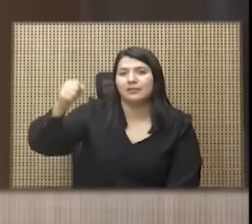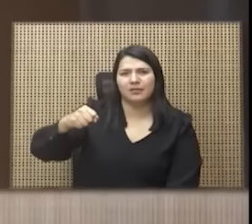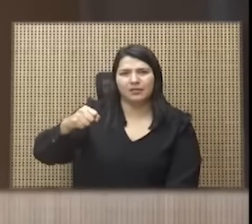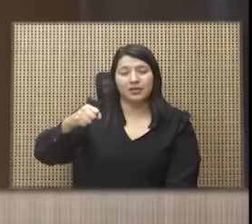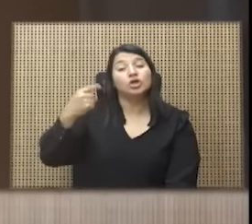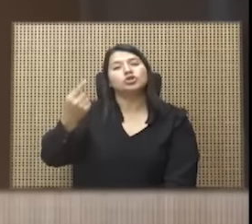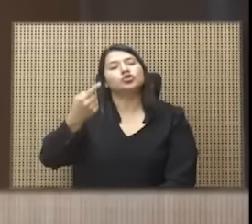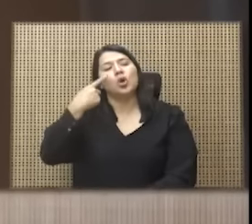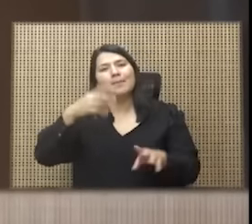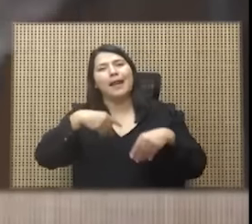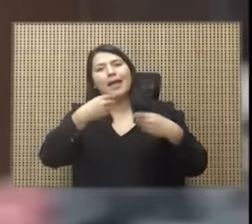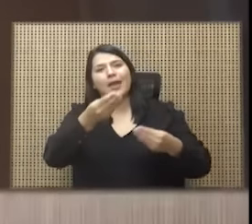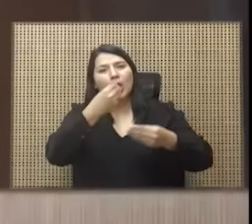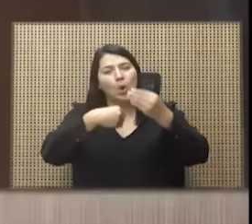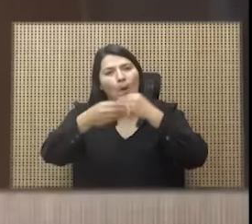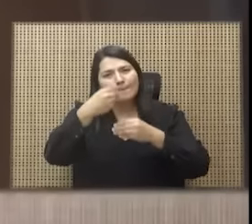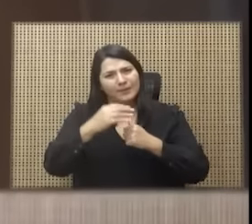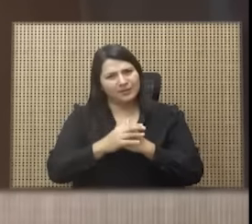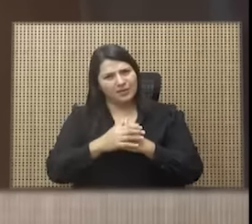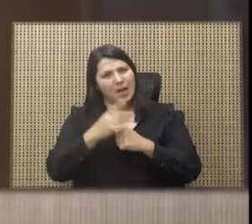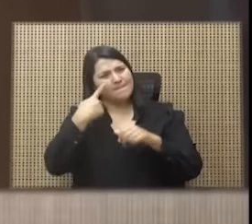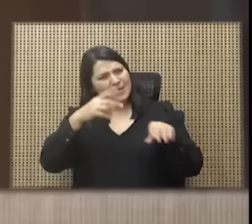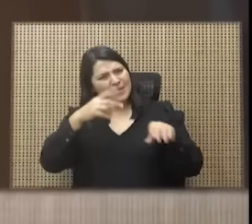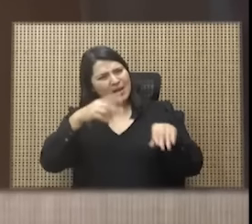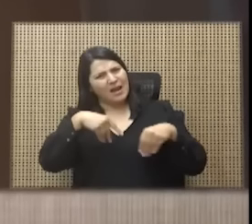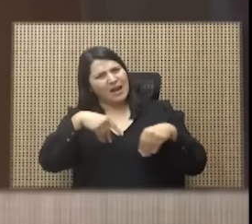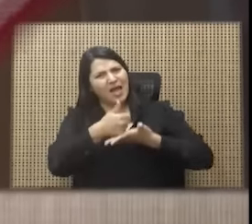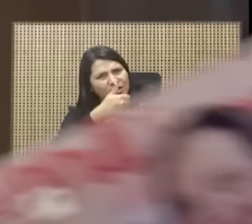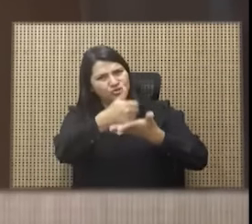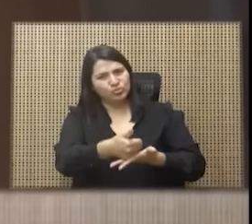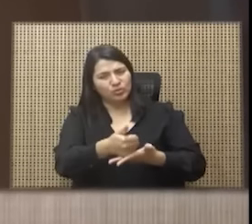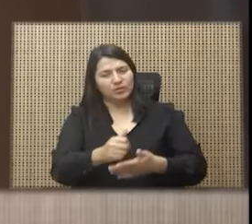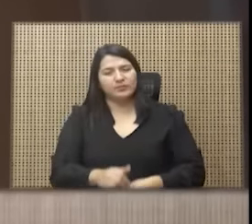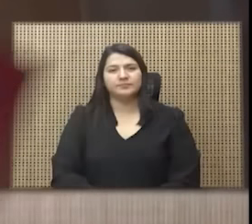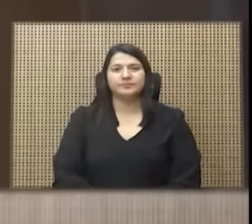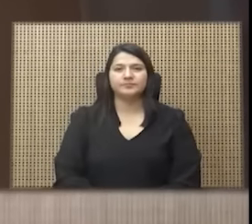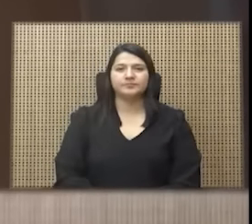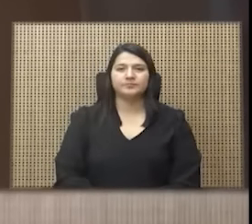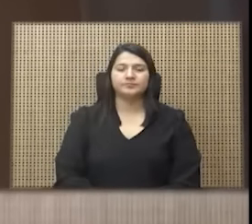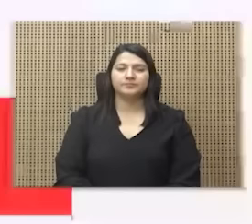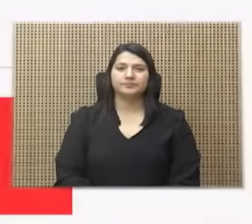una comidita, una ayuda en estas necesidades.